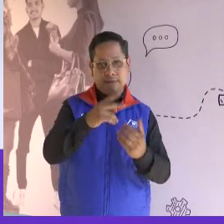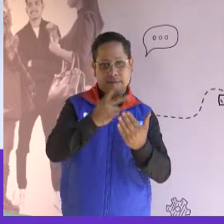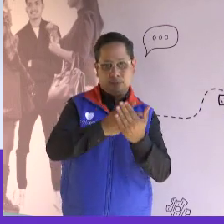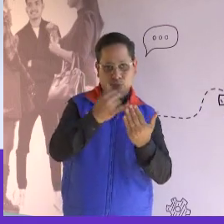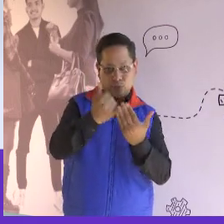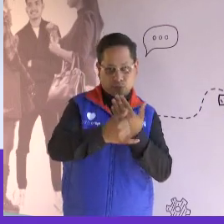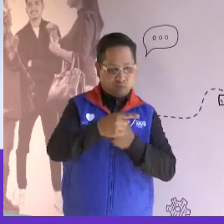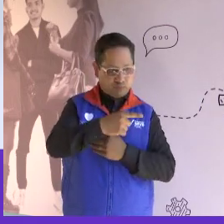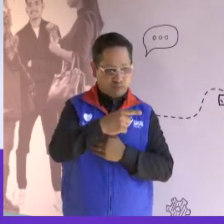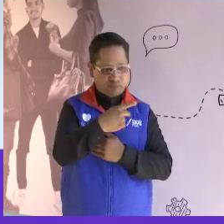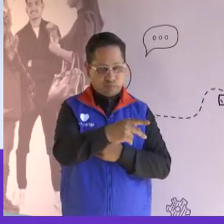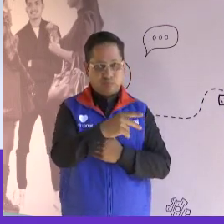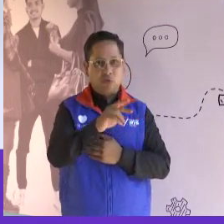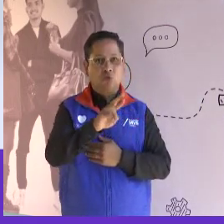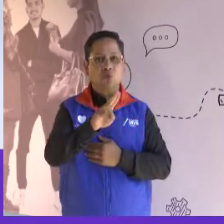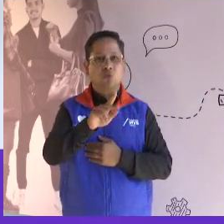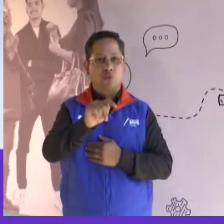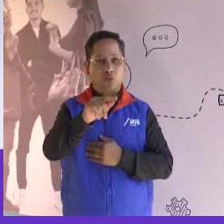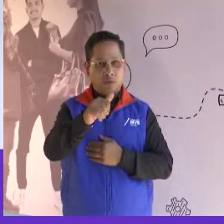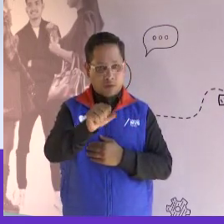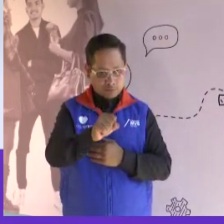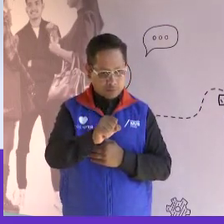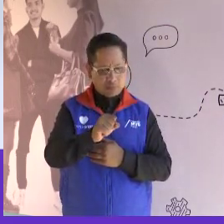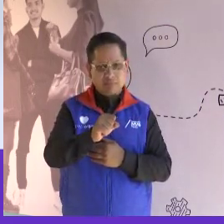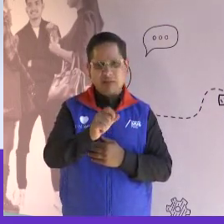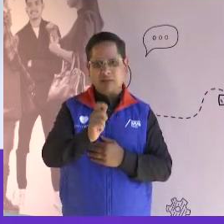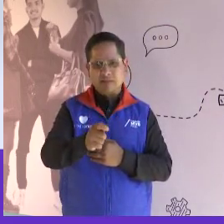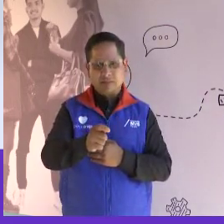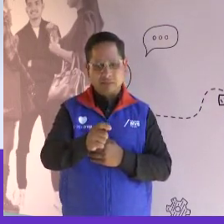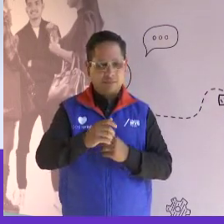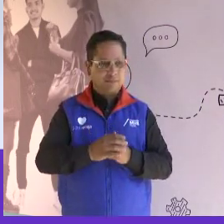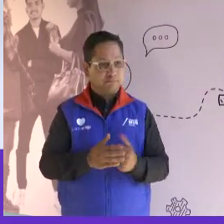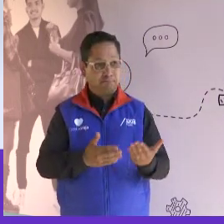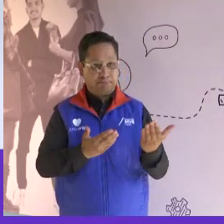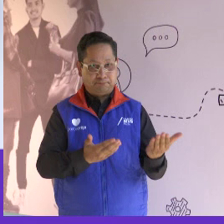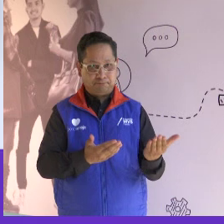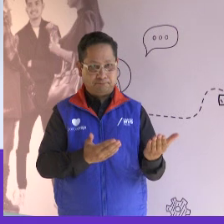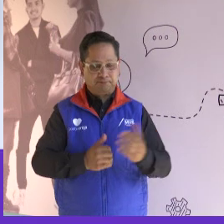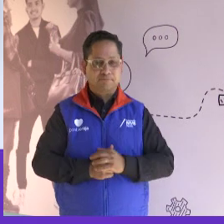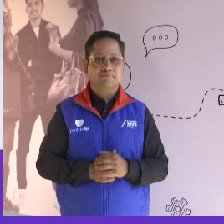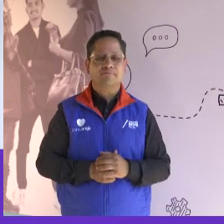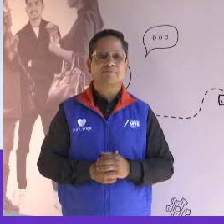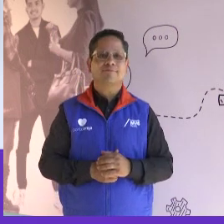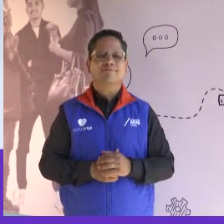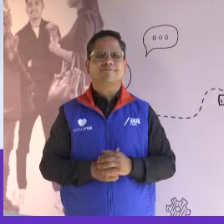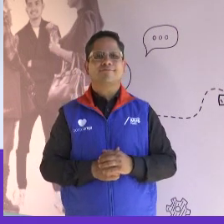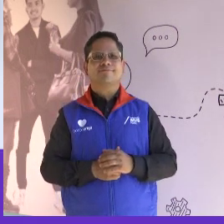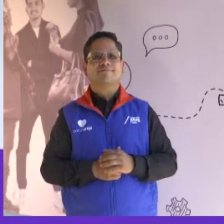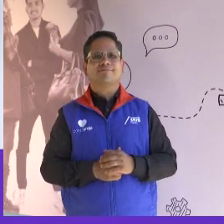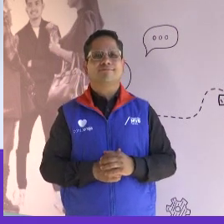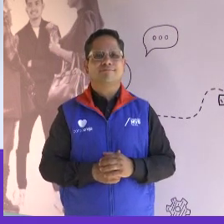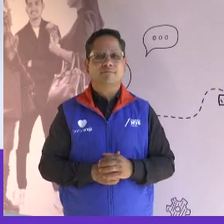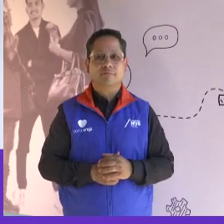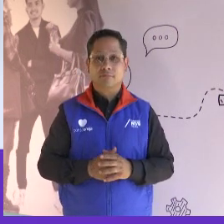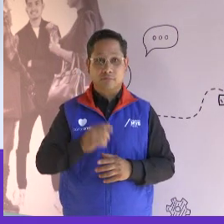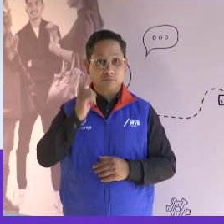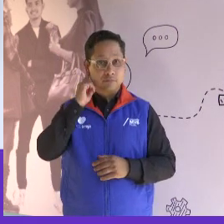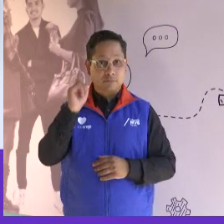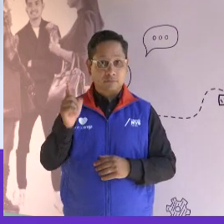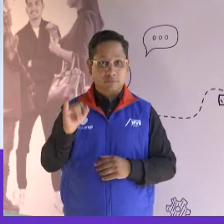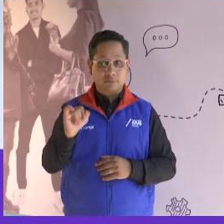de Rutas para el Fortalecimiento. Adelante. Gracias. Sí se me escucha,